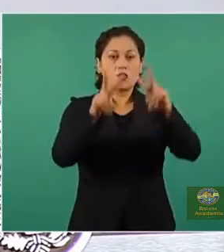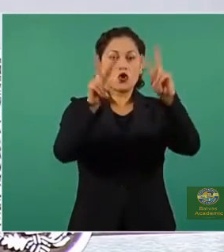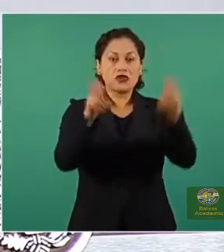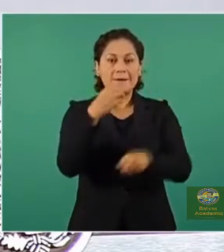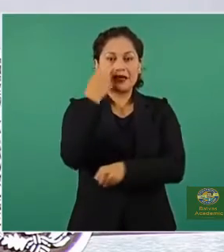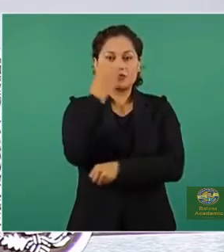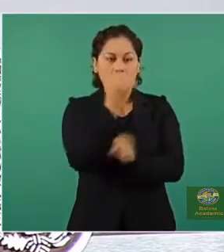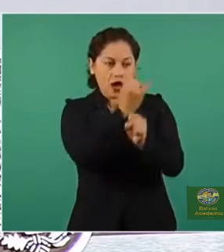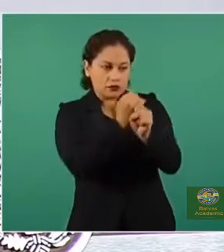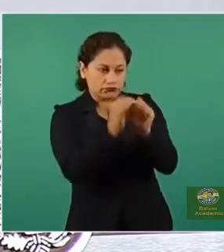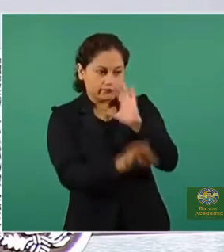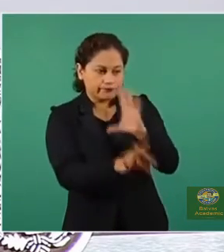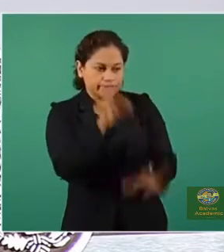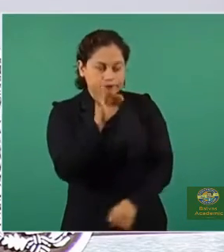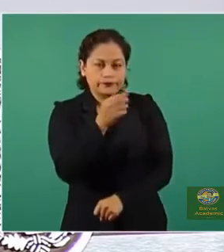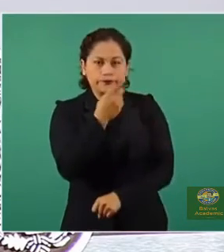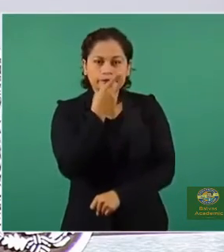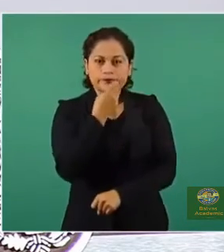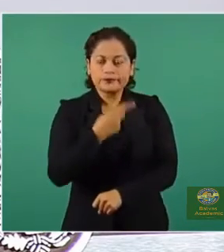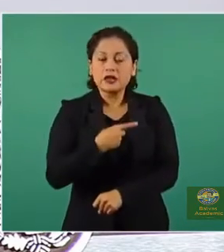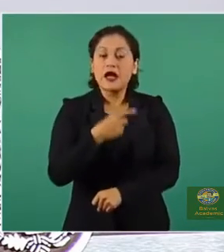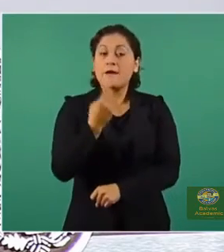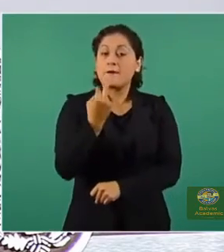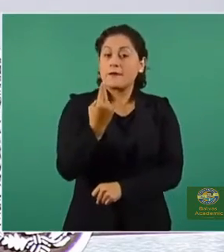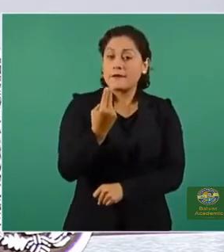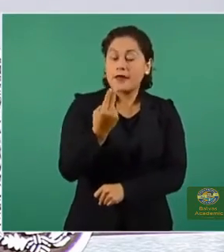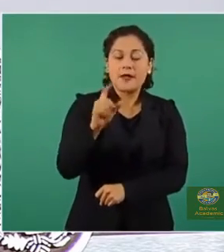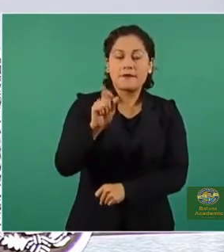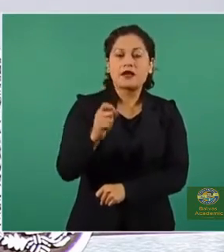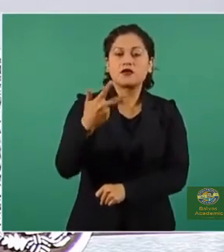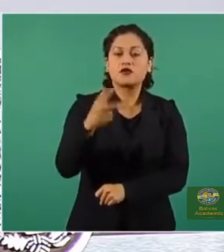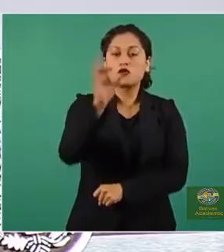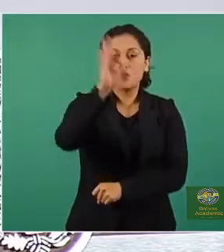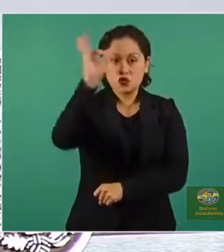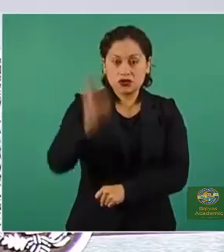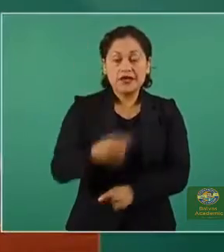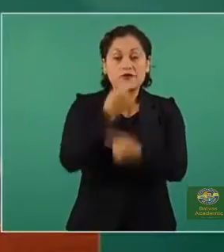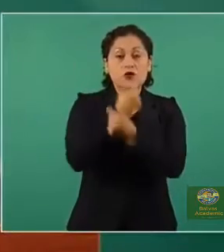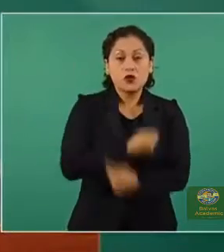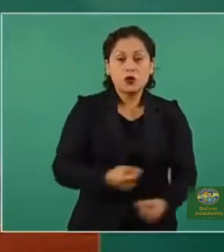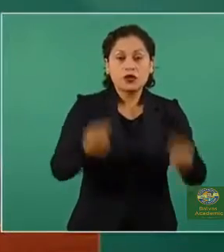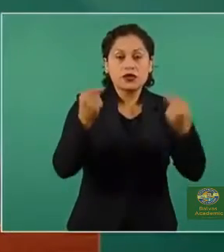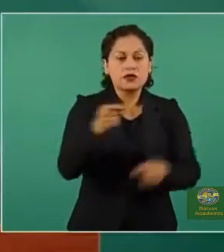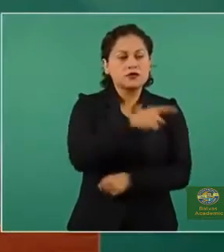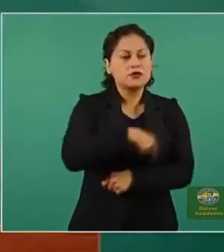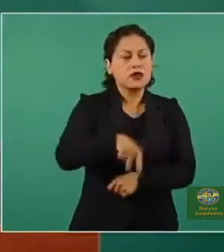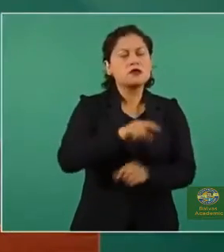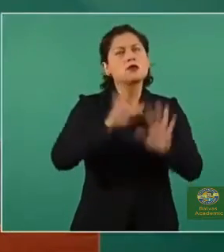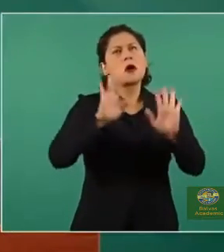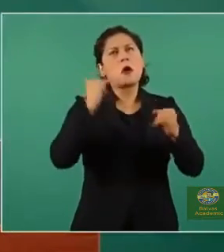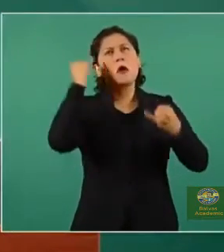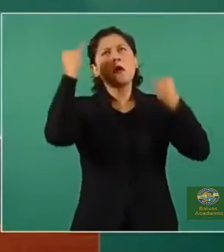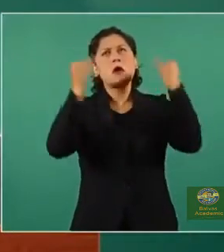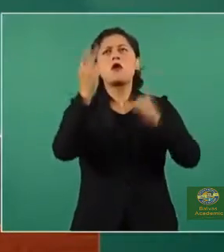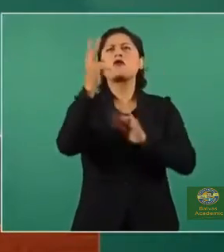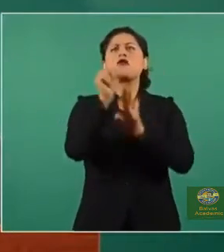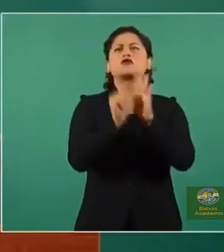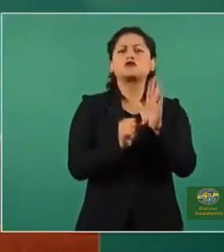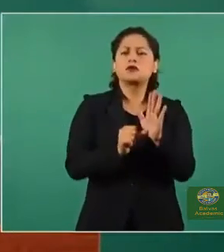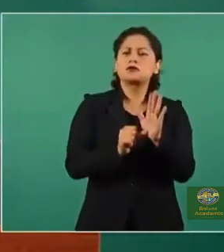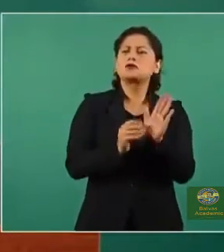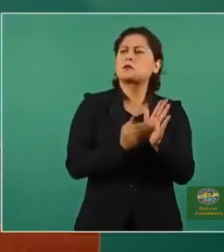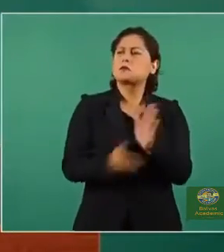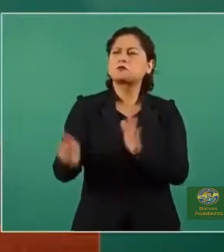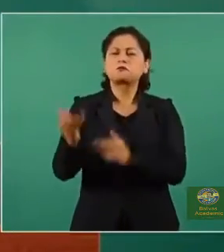por ejemplo, que el 28% de los niños y las niñas pensaban que iban a regresar a la escuela en 2 meses.